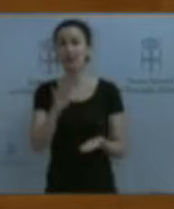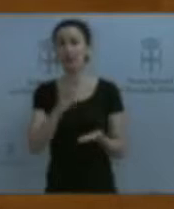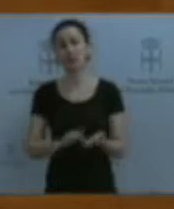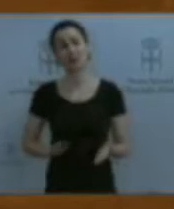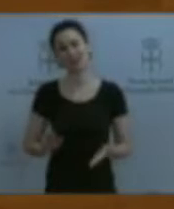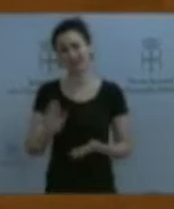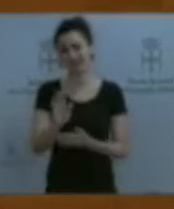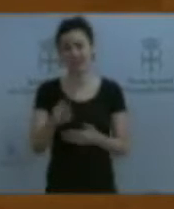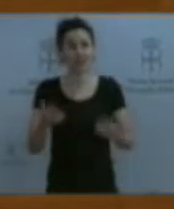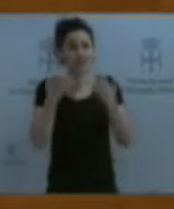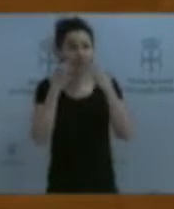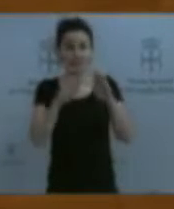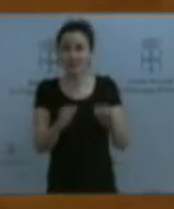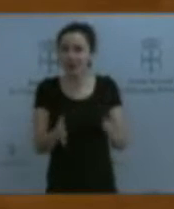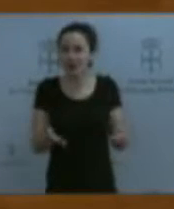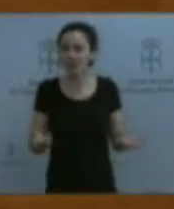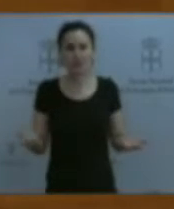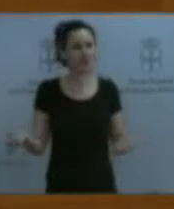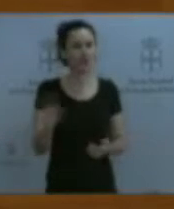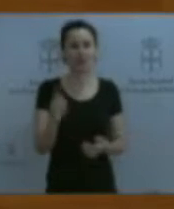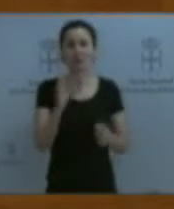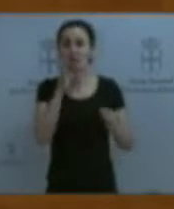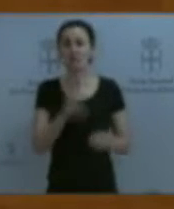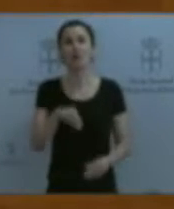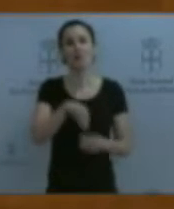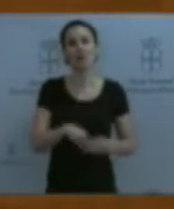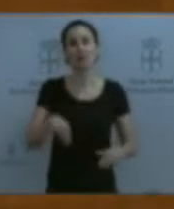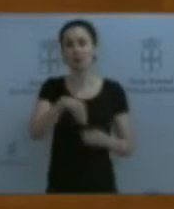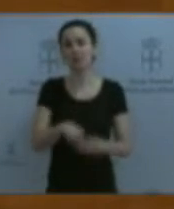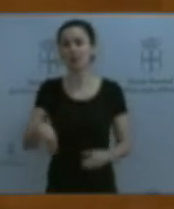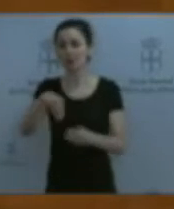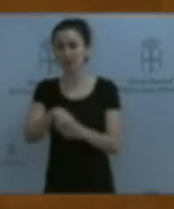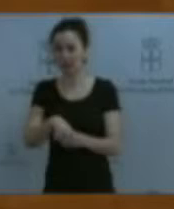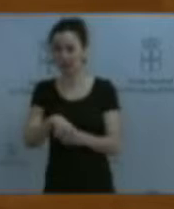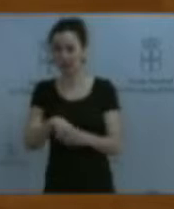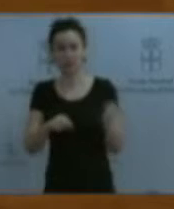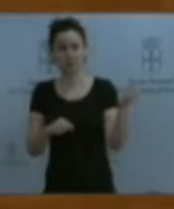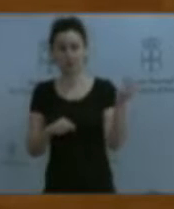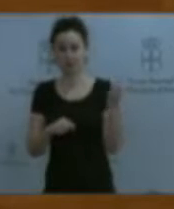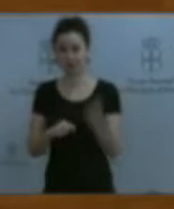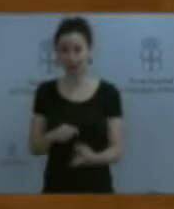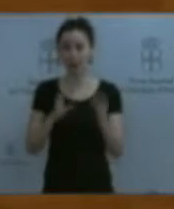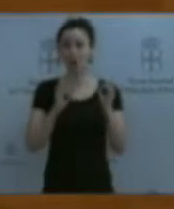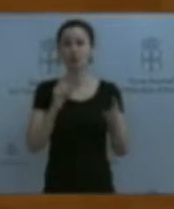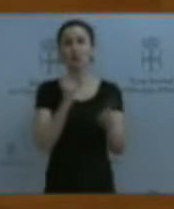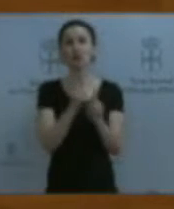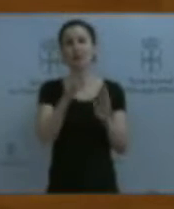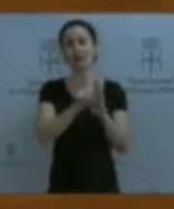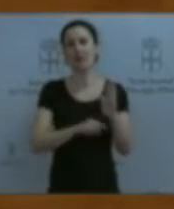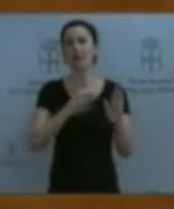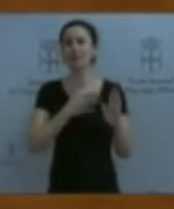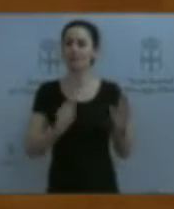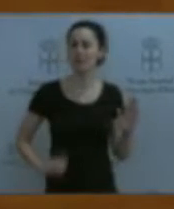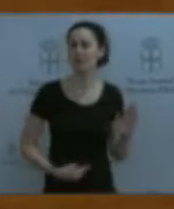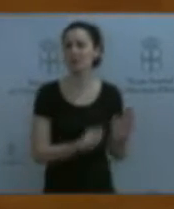no es extraño que una y otra vez votaran ustedes, señorías del Partido Popular, en contra de todas y cada una de las medidas que nuestro grupo